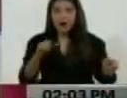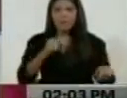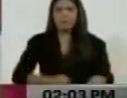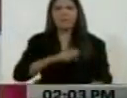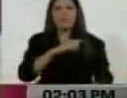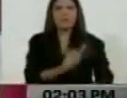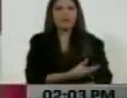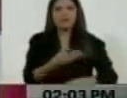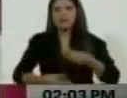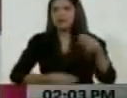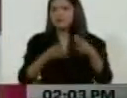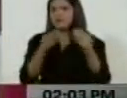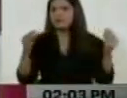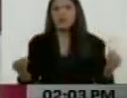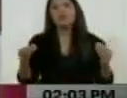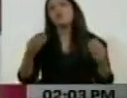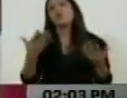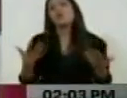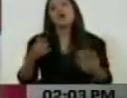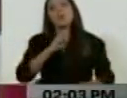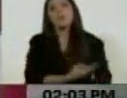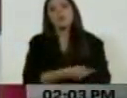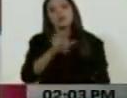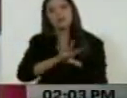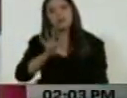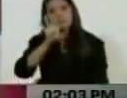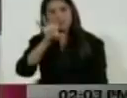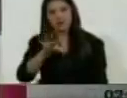lo que les da la gana con el poder de la patria.